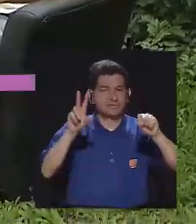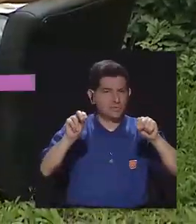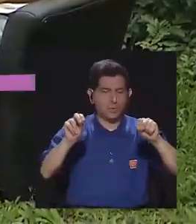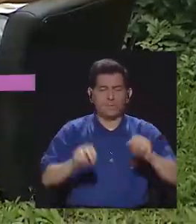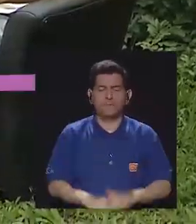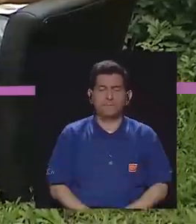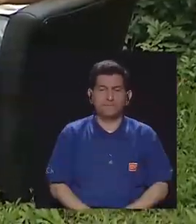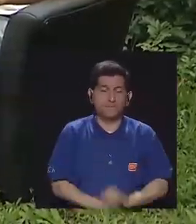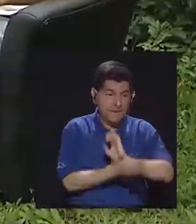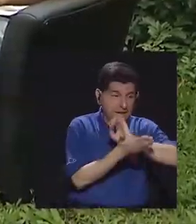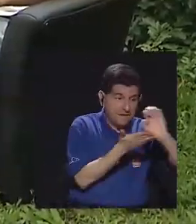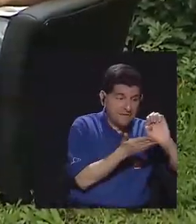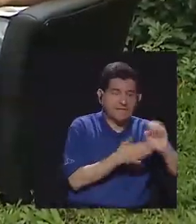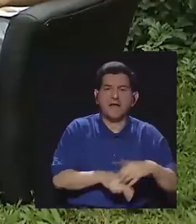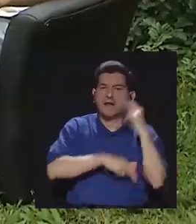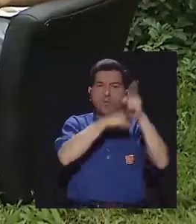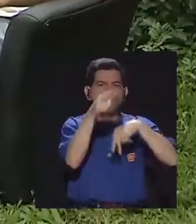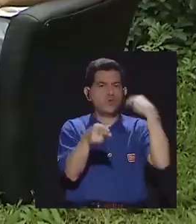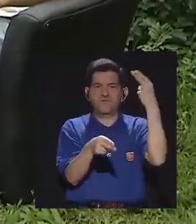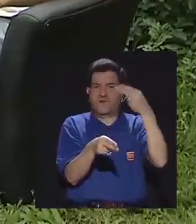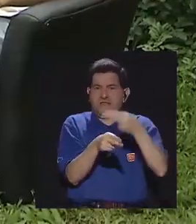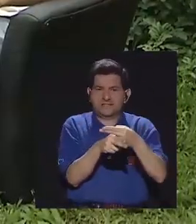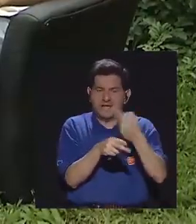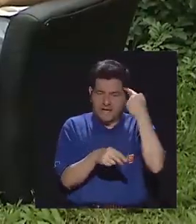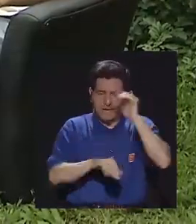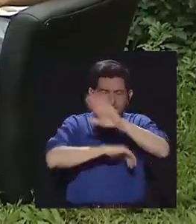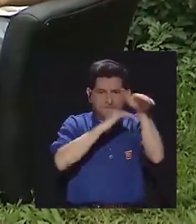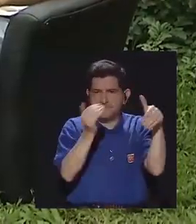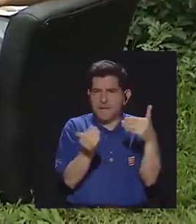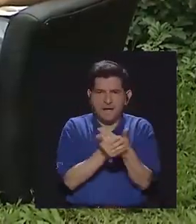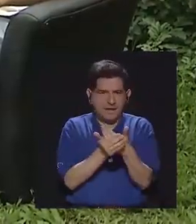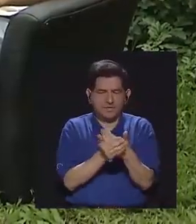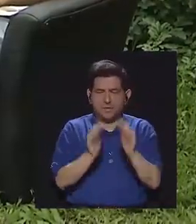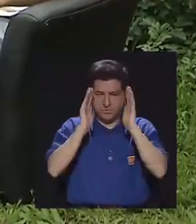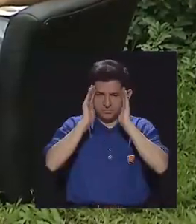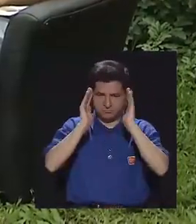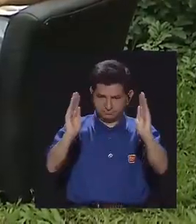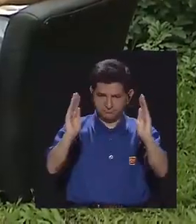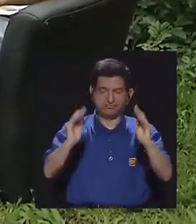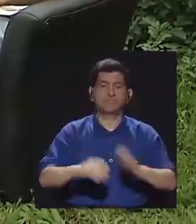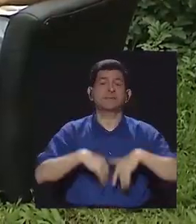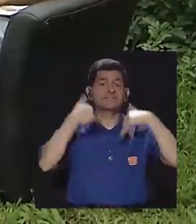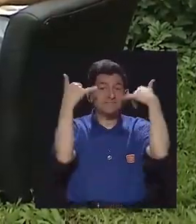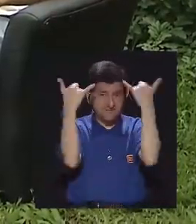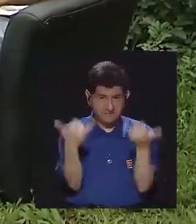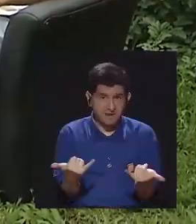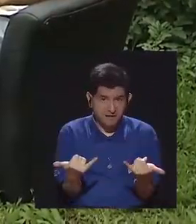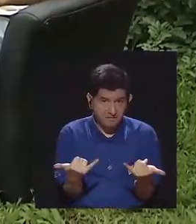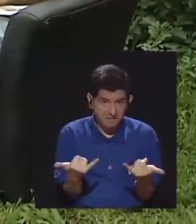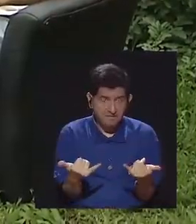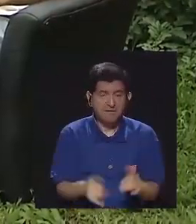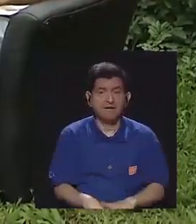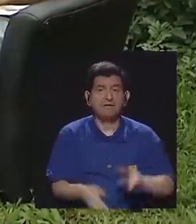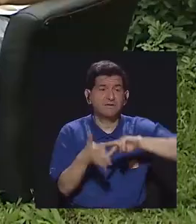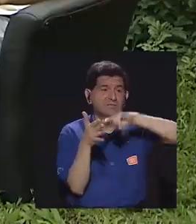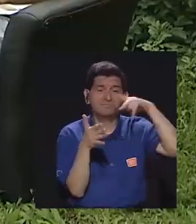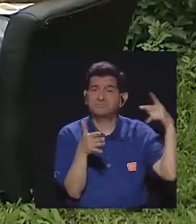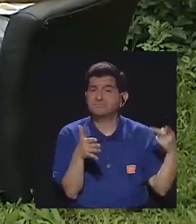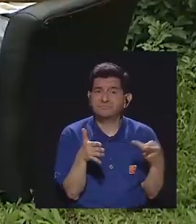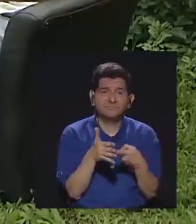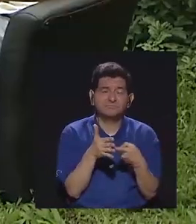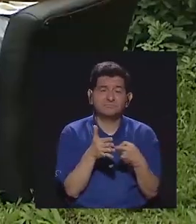riesgo, ¿verdad? La prevención es universal, es una prevención para todos, ¿verdad? Abarca a todos. Ya lo que es la parte